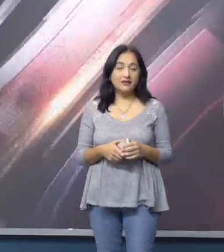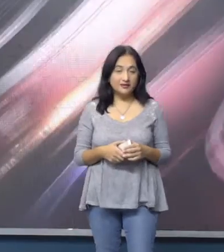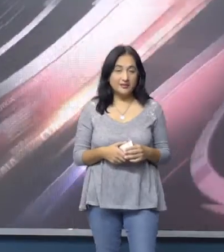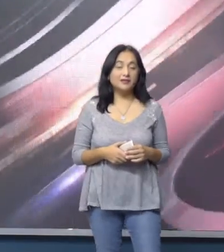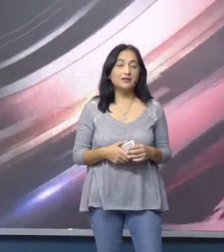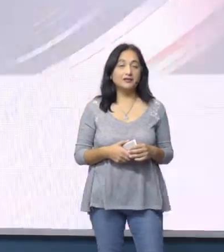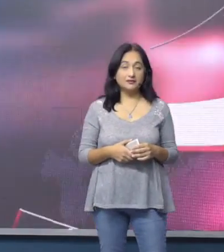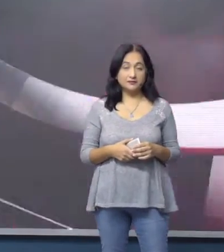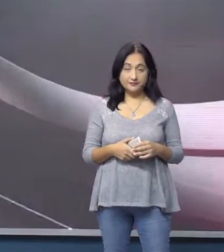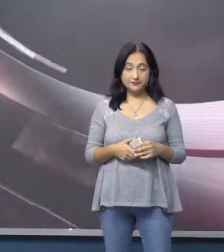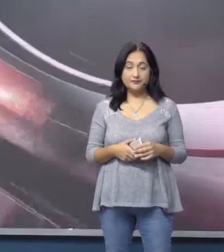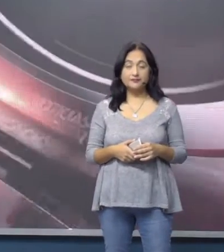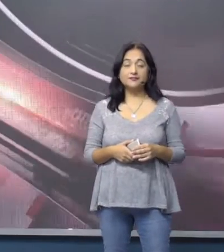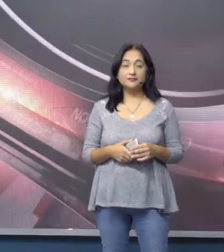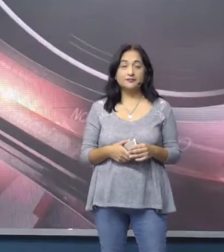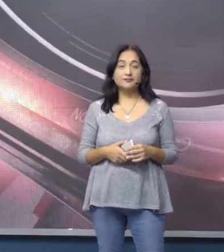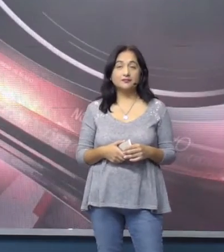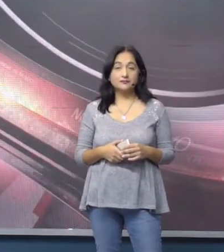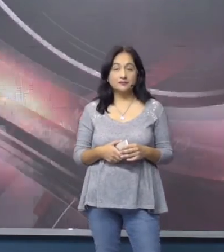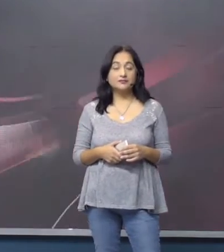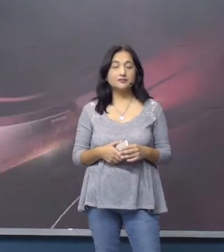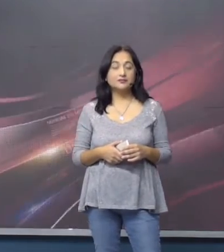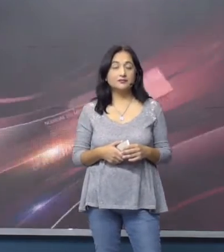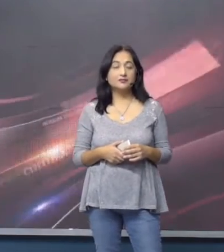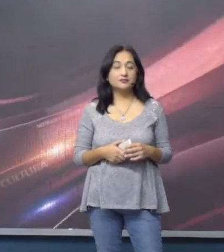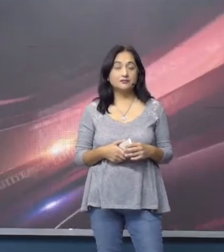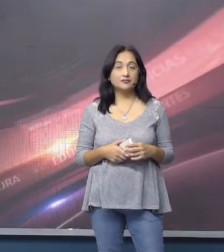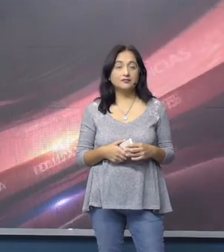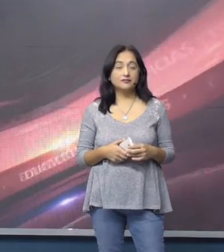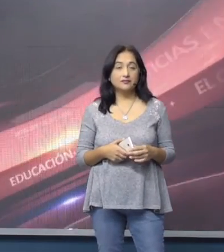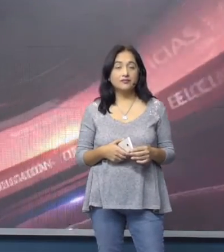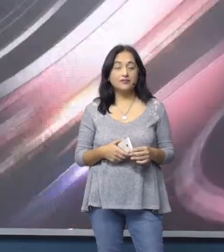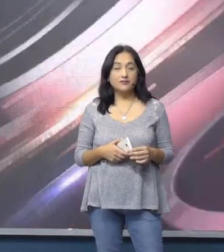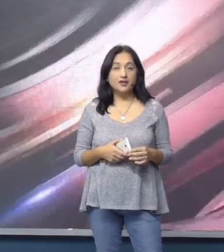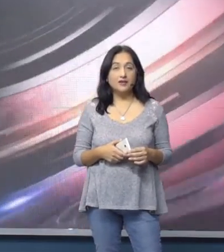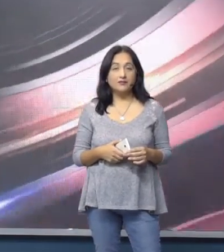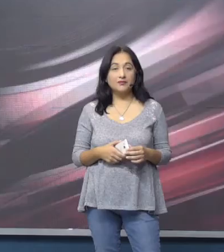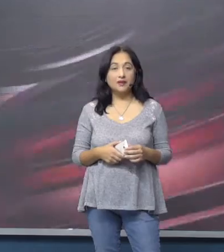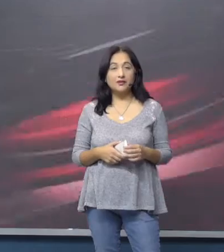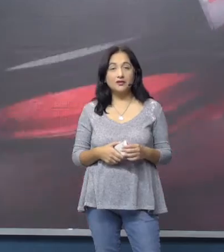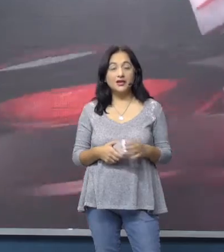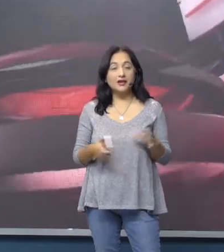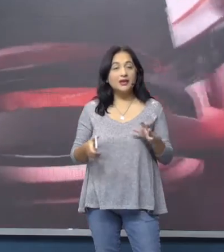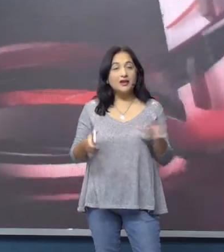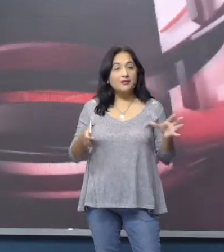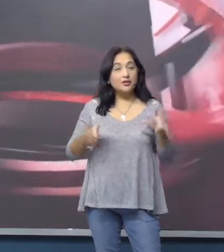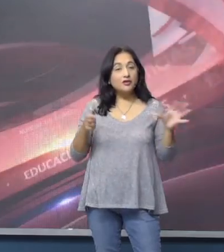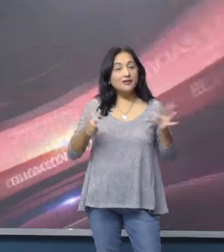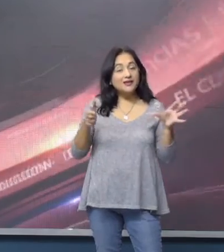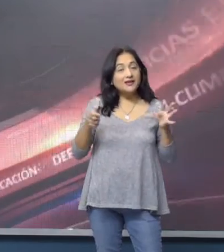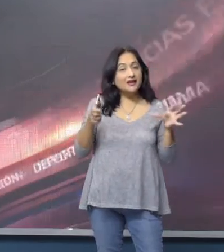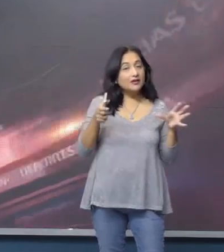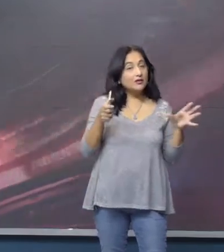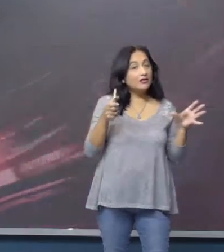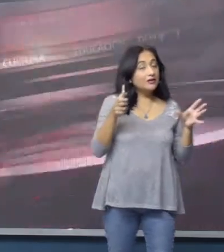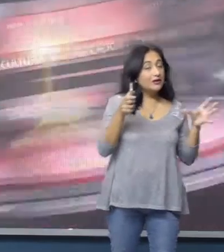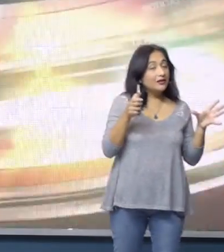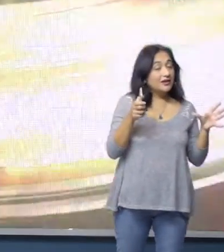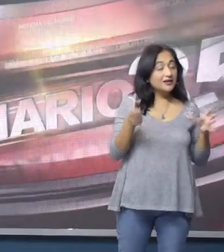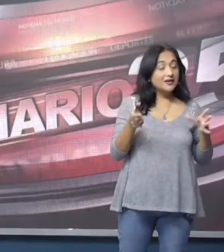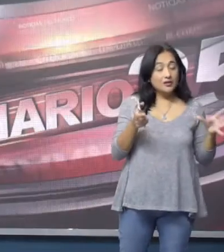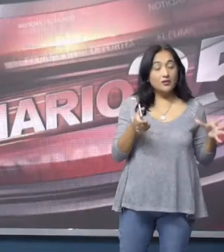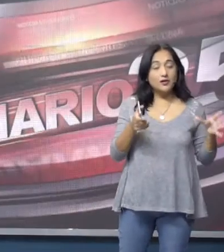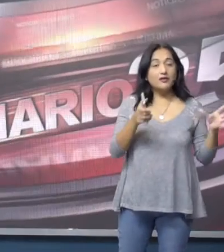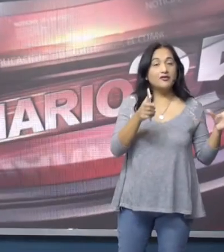de cada departamento. de cuarto grado de ese departamento. Bien, bien. O sea que, pero ellos